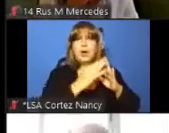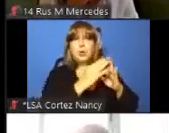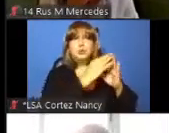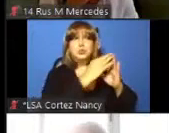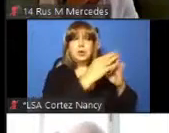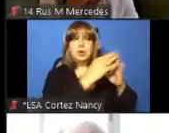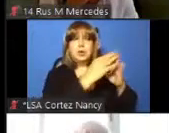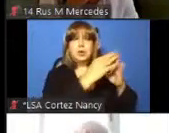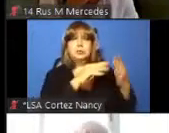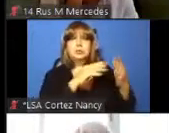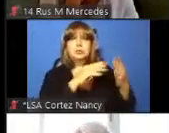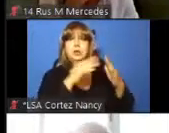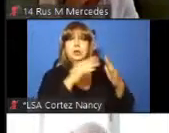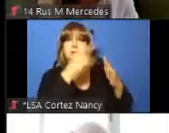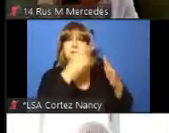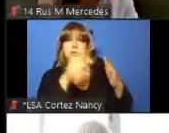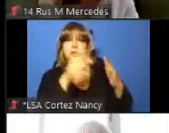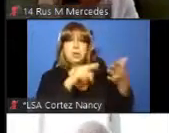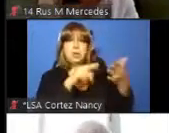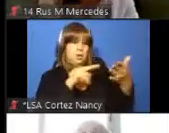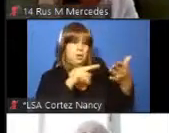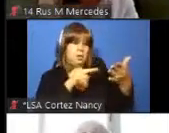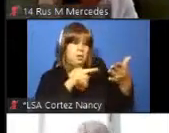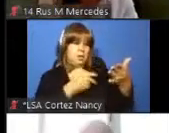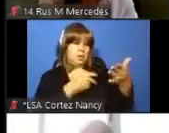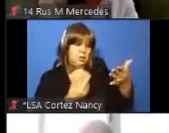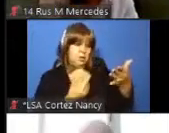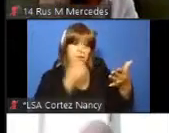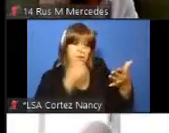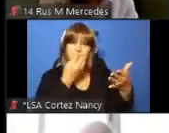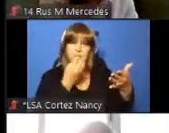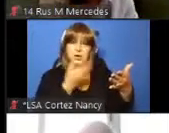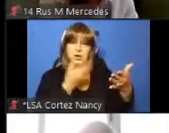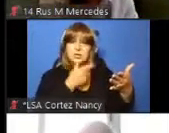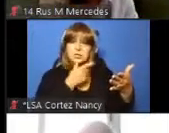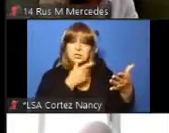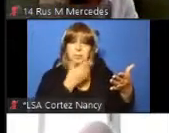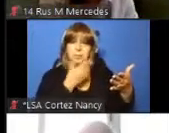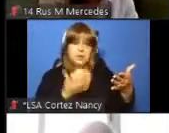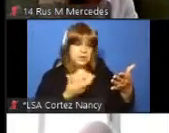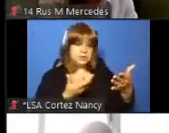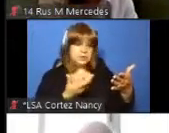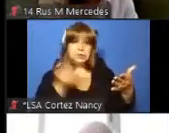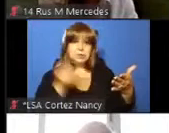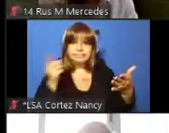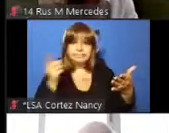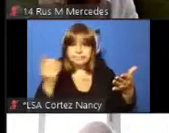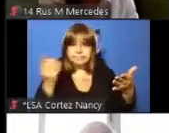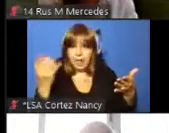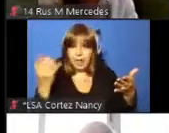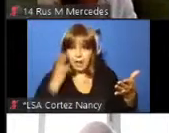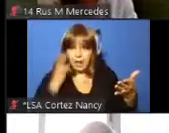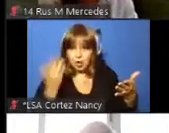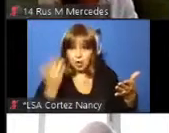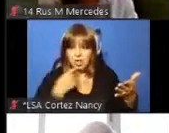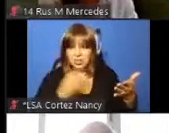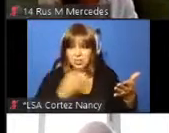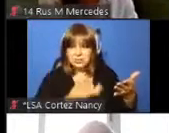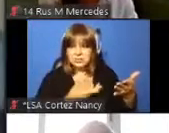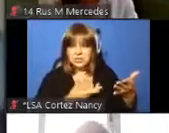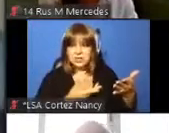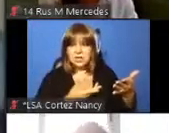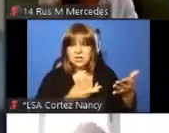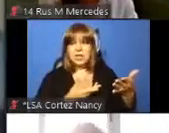mucha bronca con el tratamiento que le dieron a una víctima pareciera que acá de repente